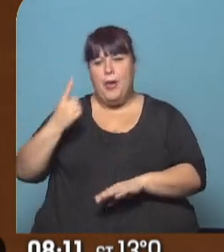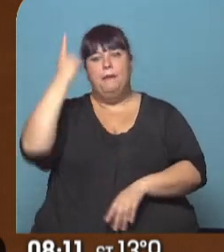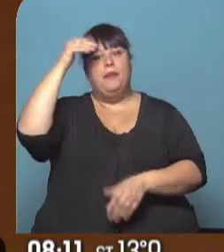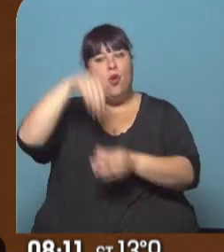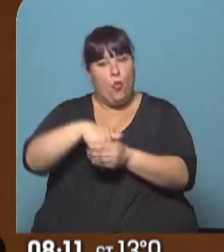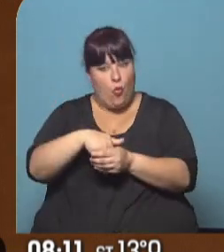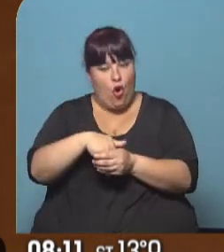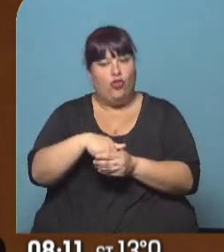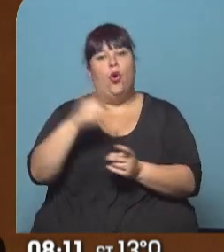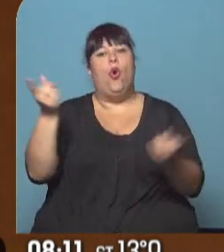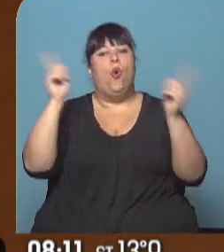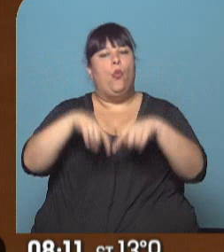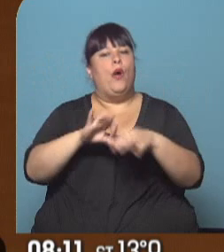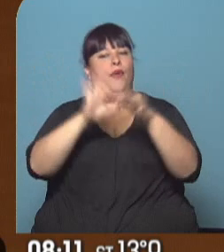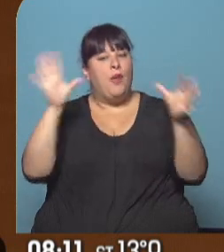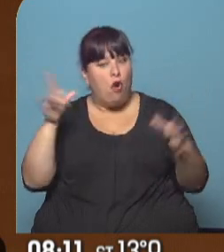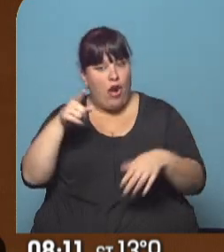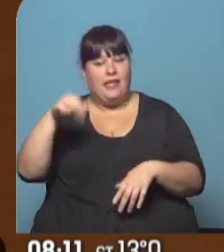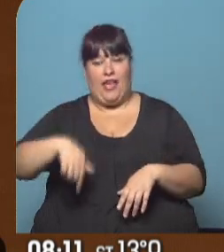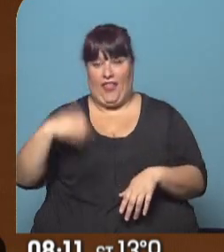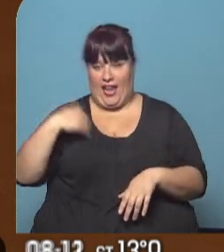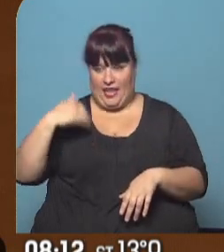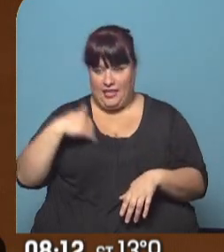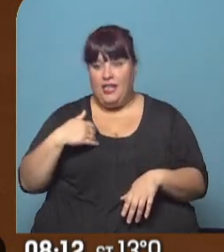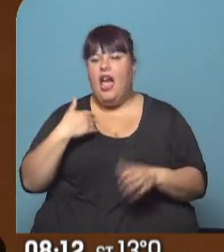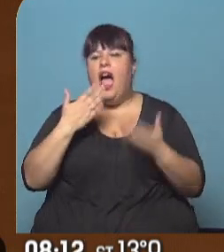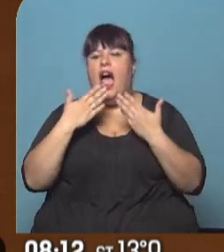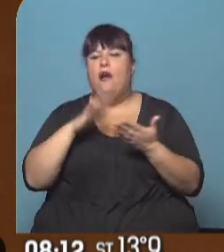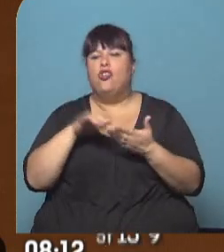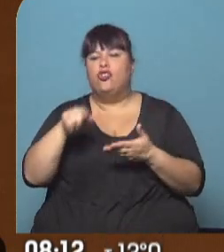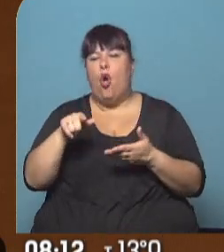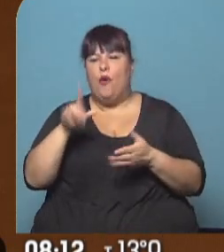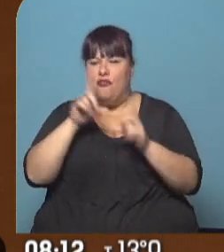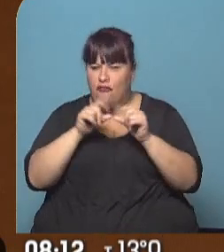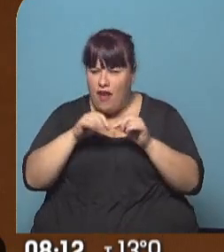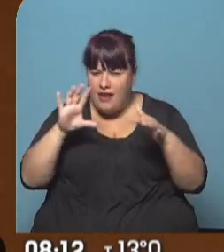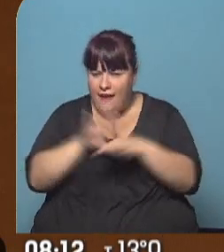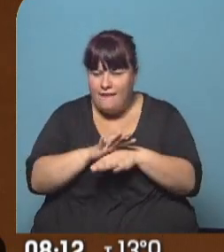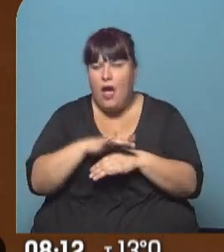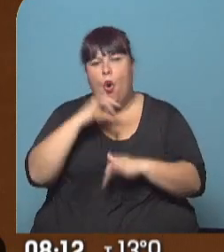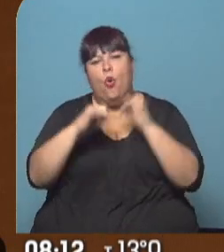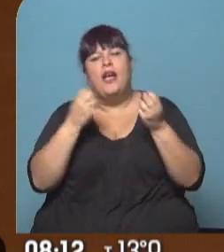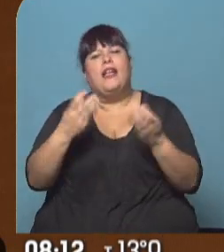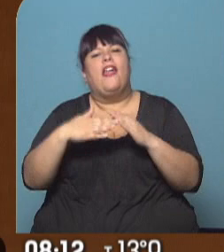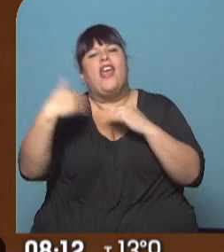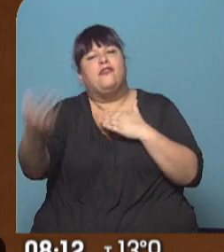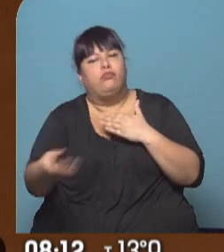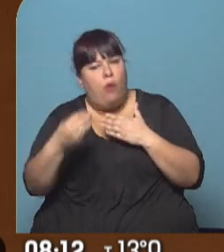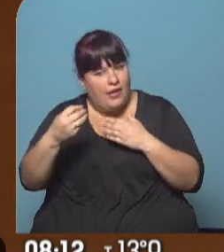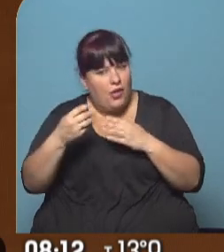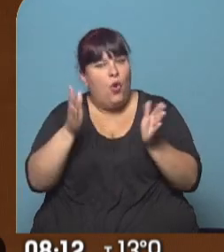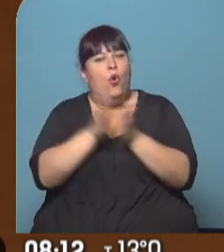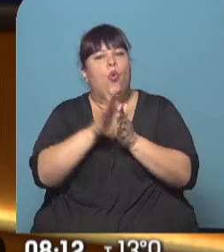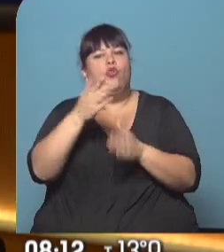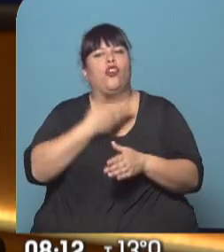votación para recuperar la democracia en la república argentina y para hablar de esa fecha para hablar de lo que vino después estamos